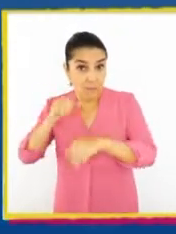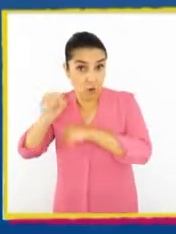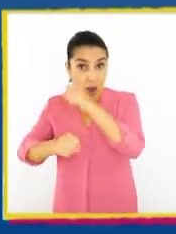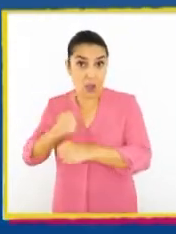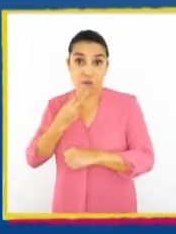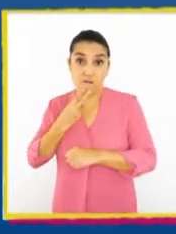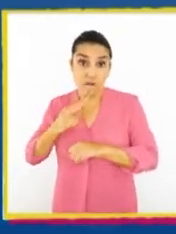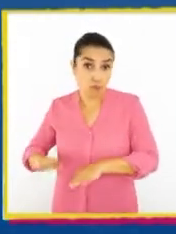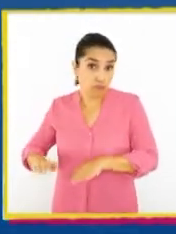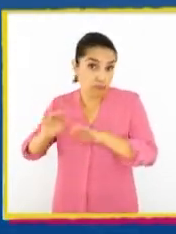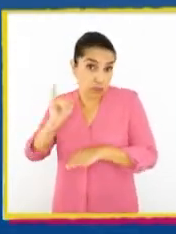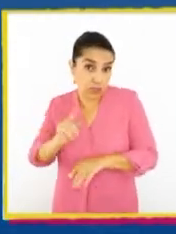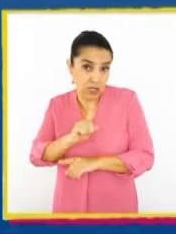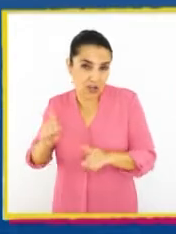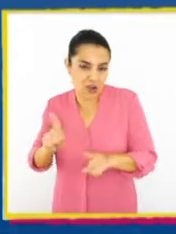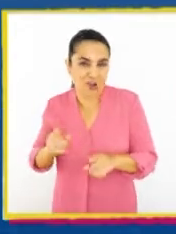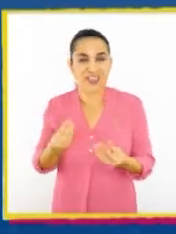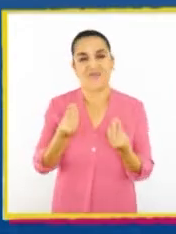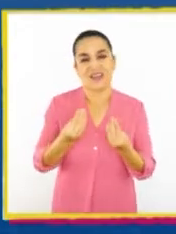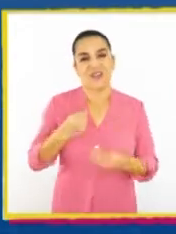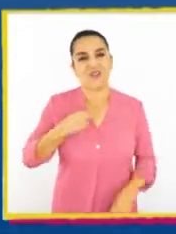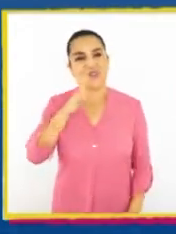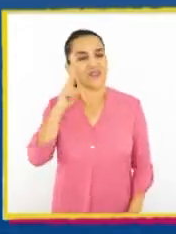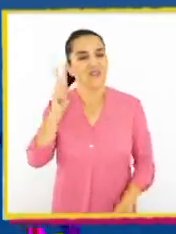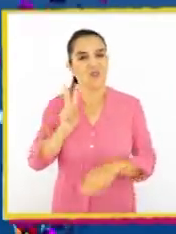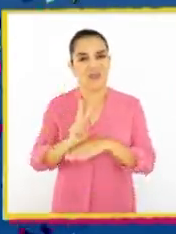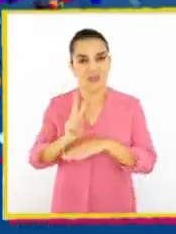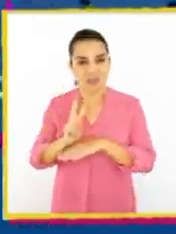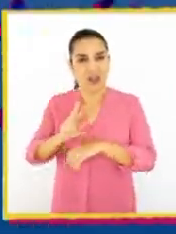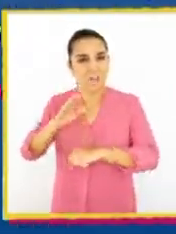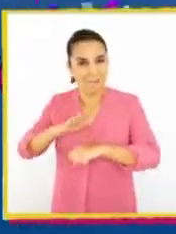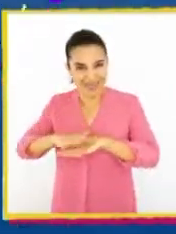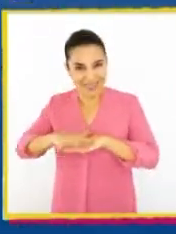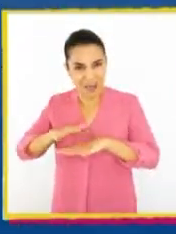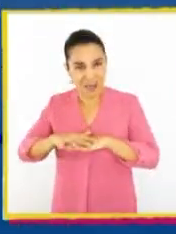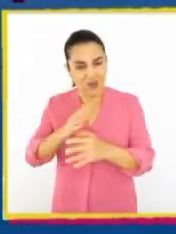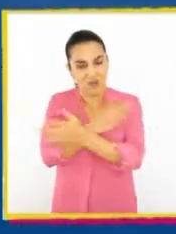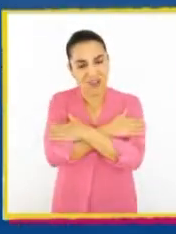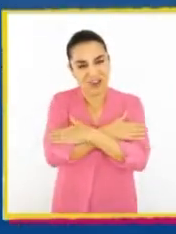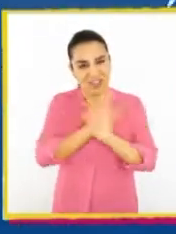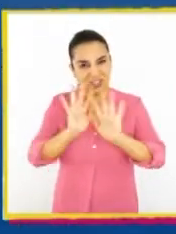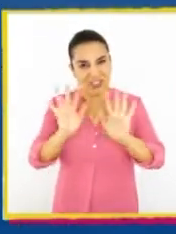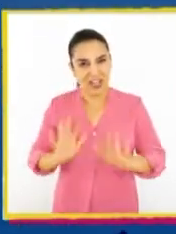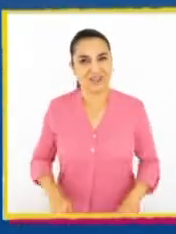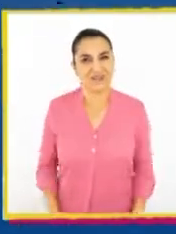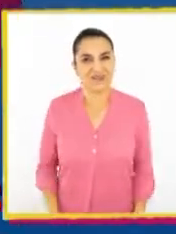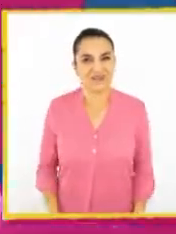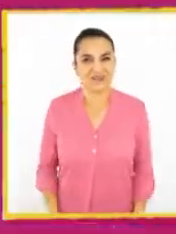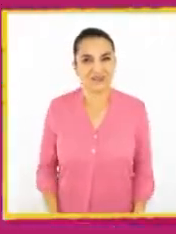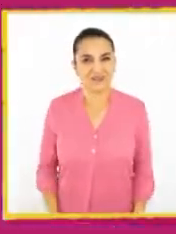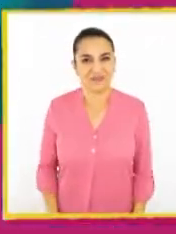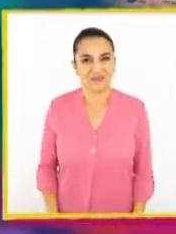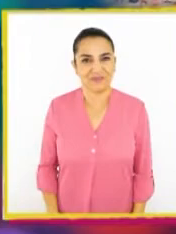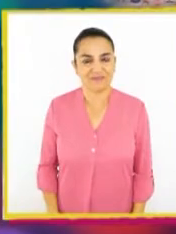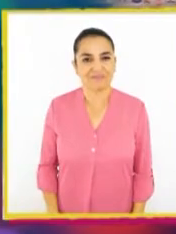fueron contemporáneos o no. ¡Se pasaron! Soy Divi, su profesora de matemáticas. Les mando un abrazo. ¡Chao, chao!